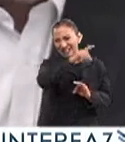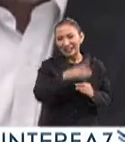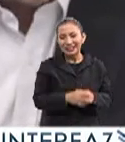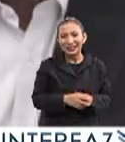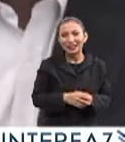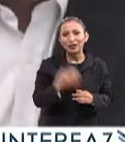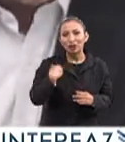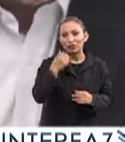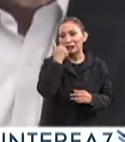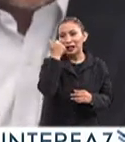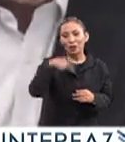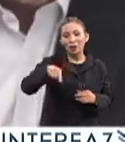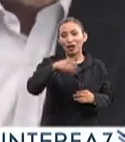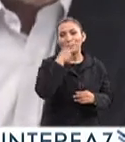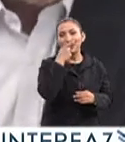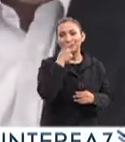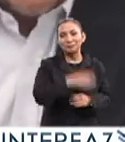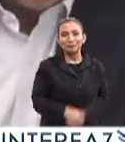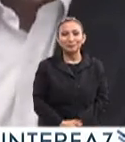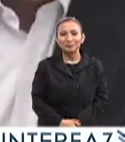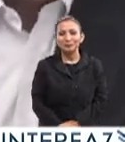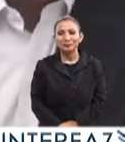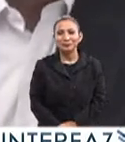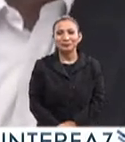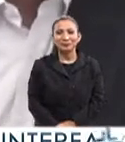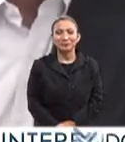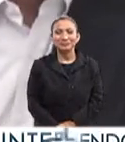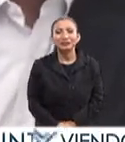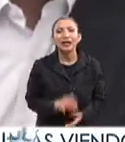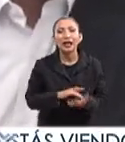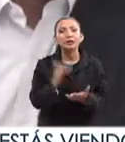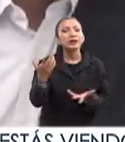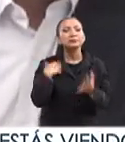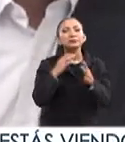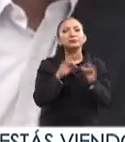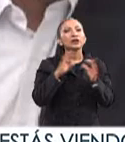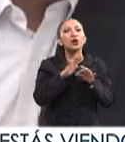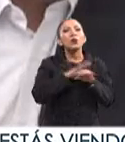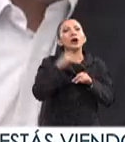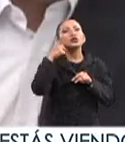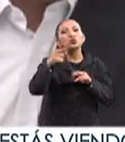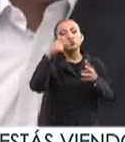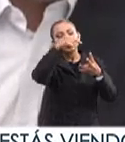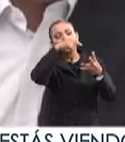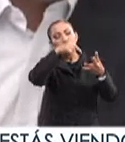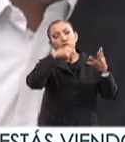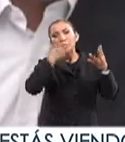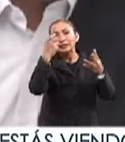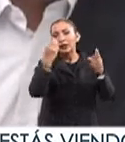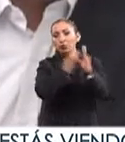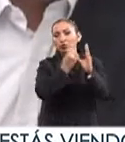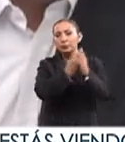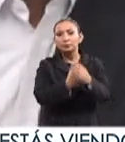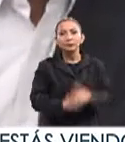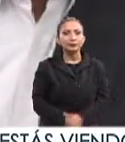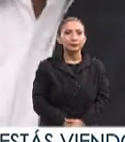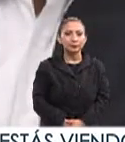trabajo a nuestros alumnos pronunciar. Gracias. Pues platícanos, ¿cuáles son los ejes centrales de este MOOC?